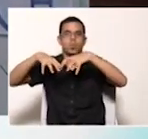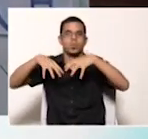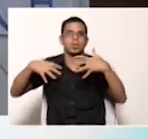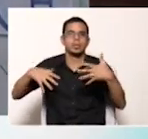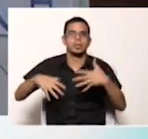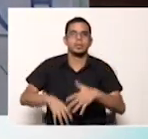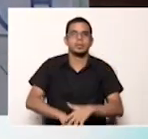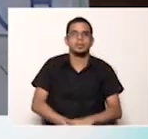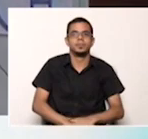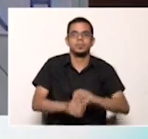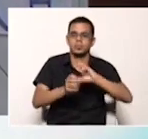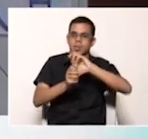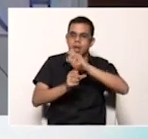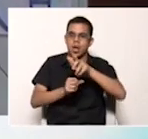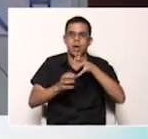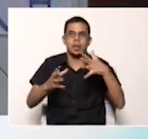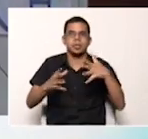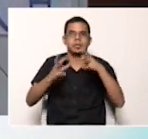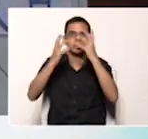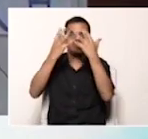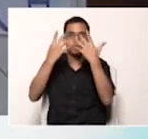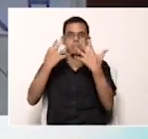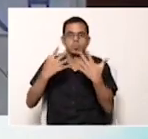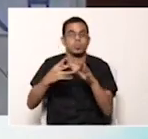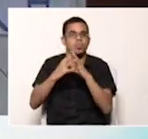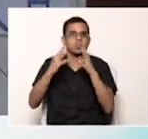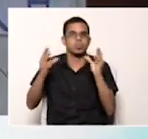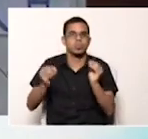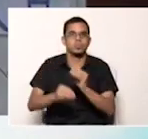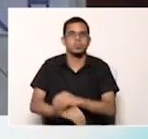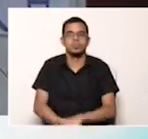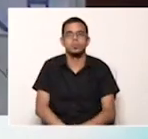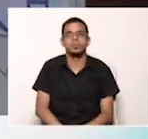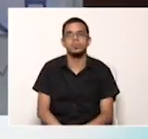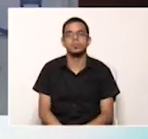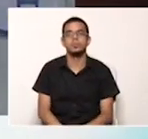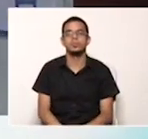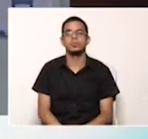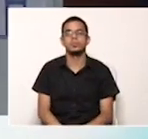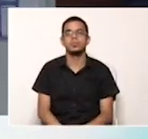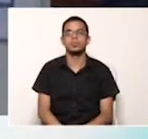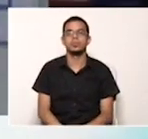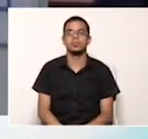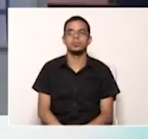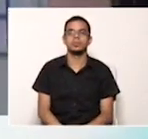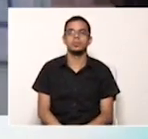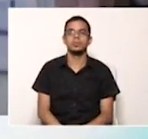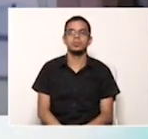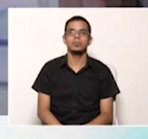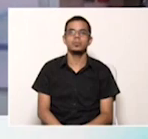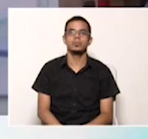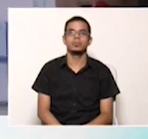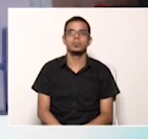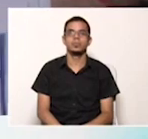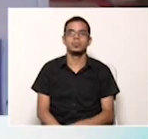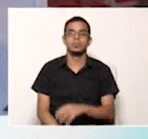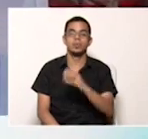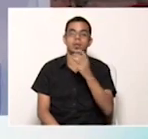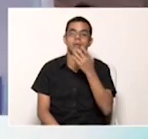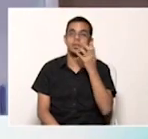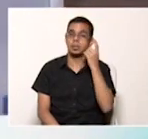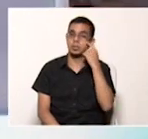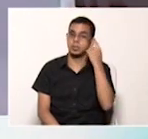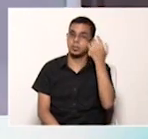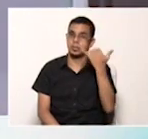vamos a tener gases. Todo lo que emana los gases, de todo lo que es la combustión, ¿verdad? Por eso tenemos el dióxido de